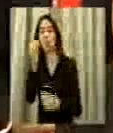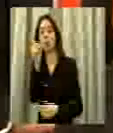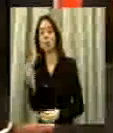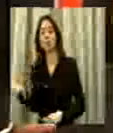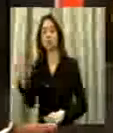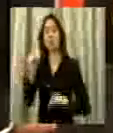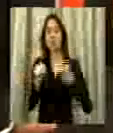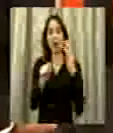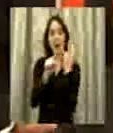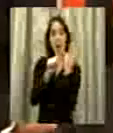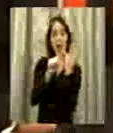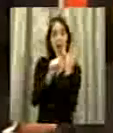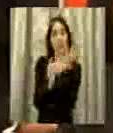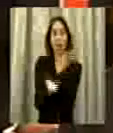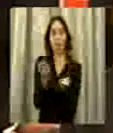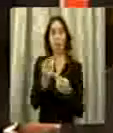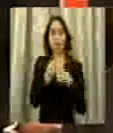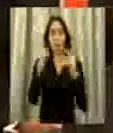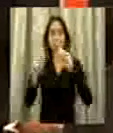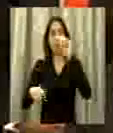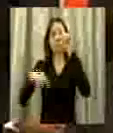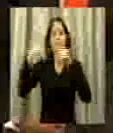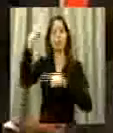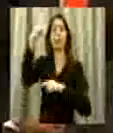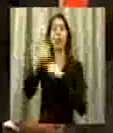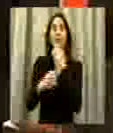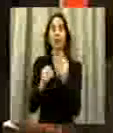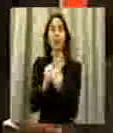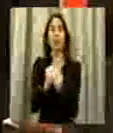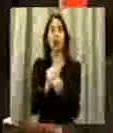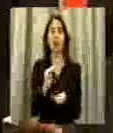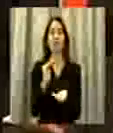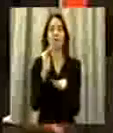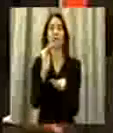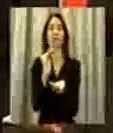cuentas públicas, el próximo año se les va a entregar un galvano.